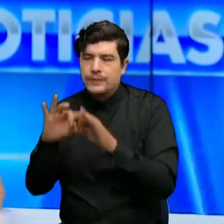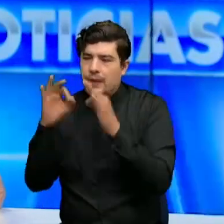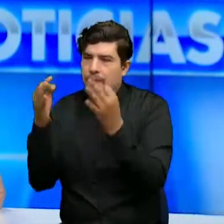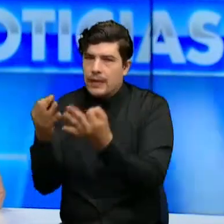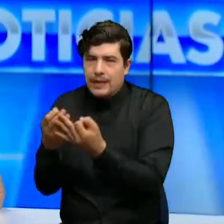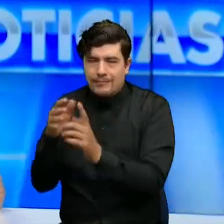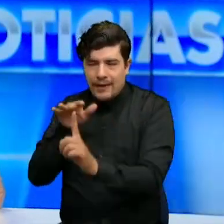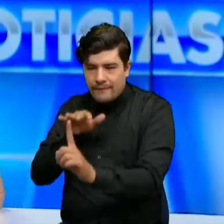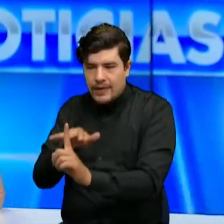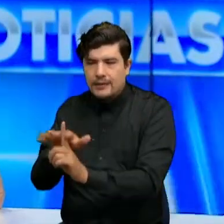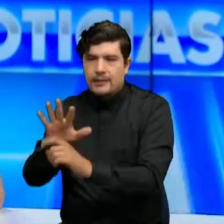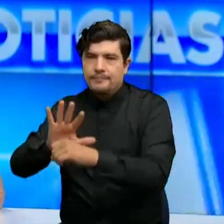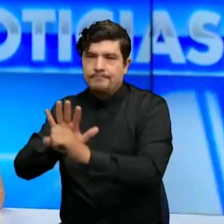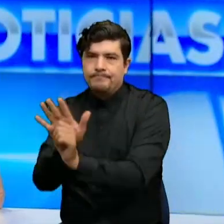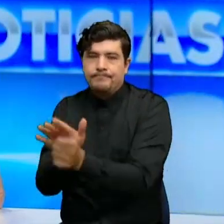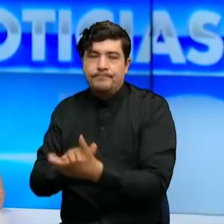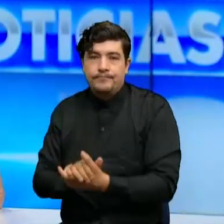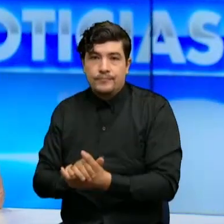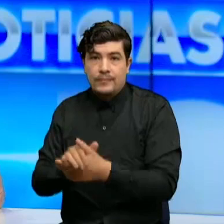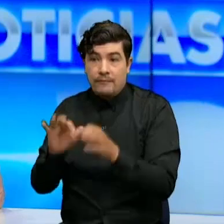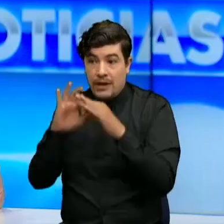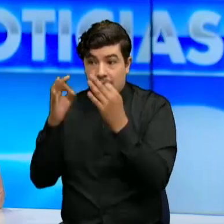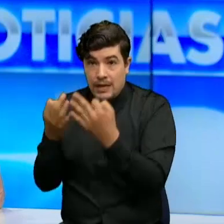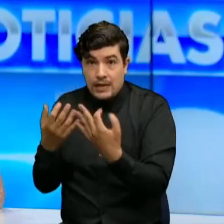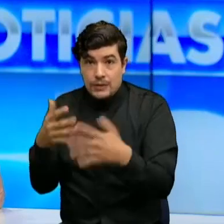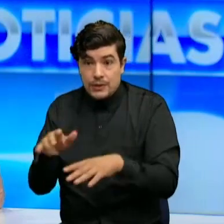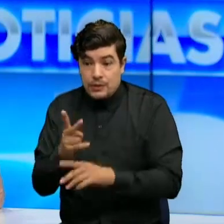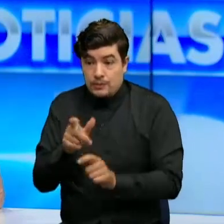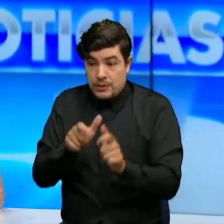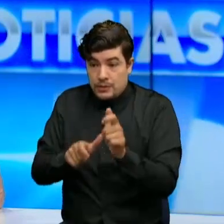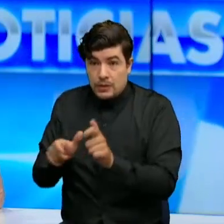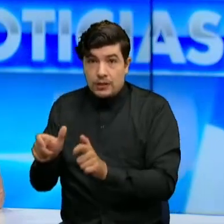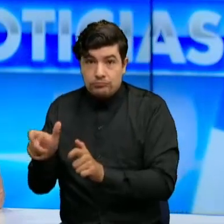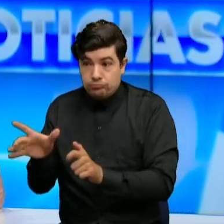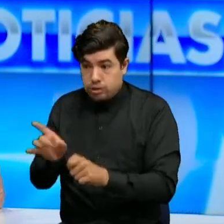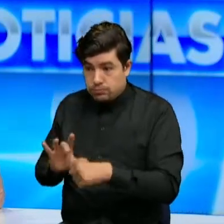pandemia se llevó a dos de sus miembros en menos de diez días